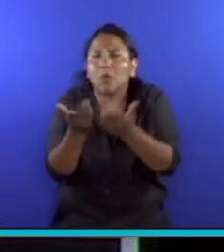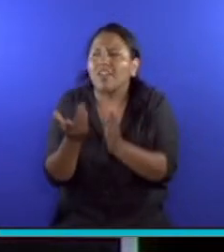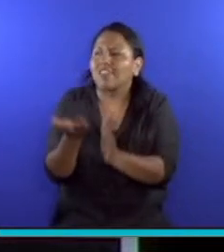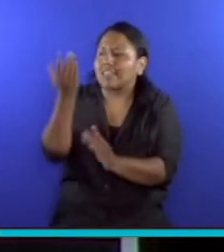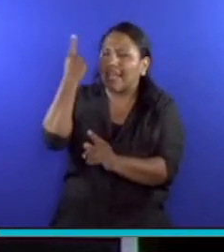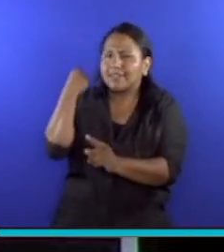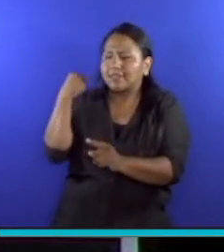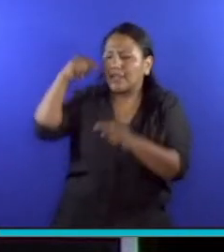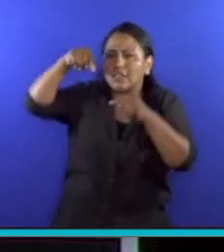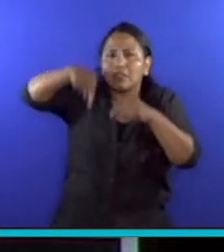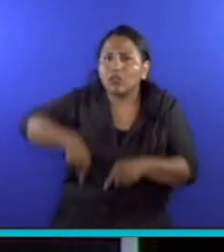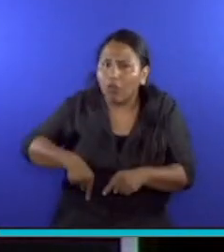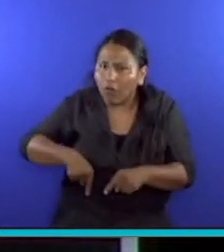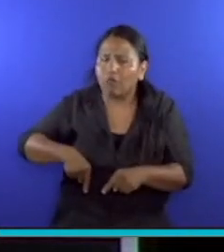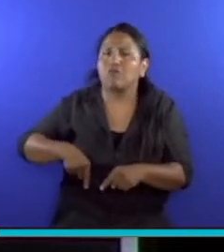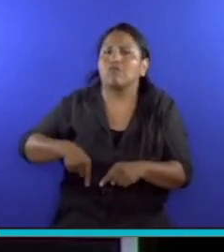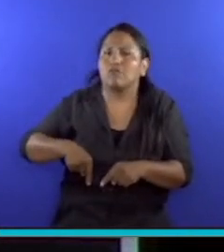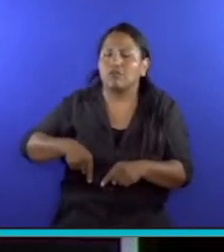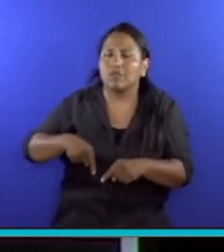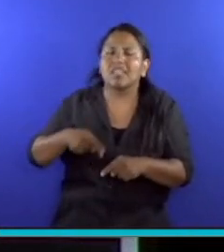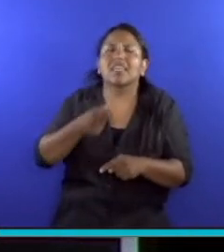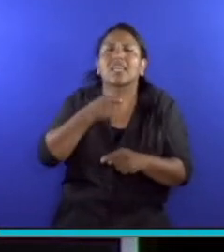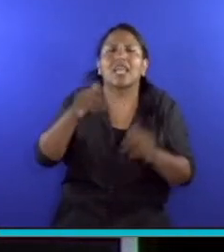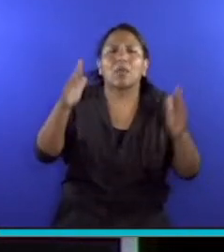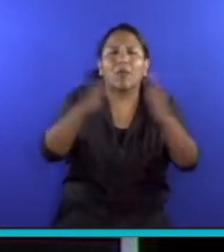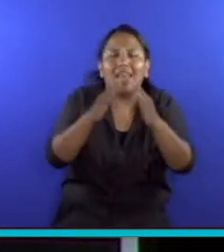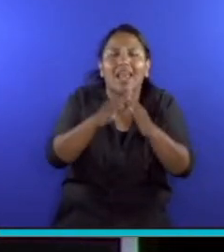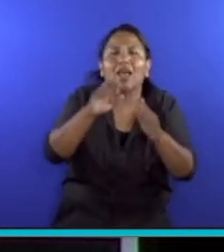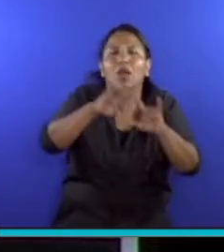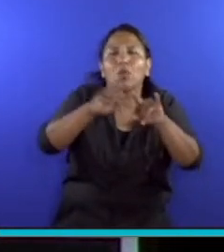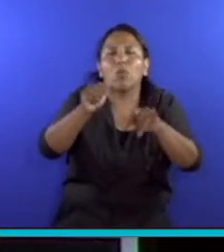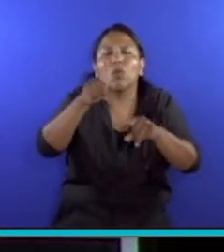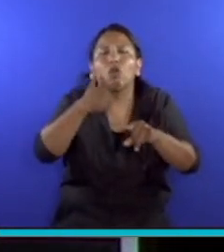que queremos la expropiación de la casa de Rodolfo Walsh,